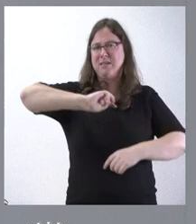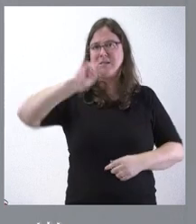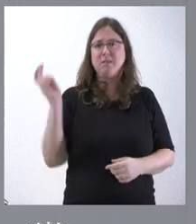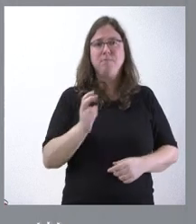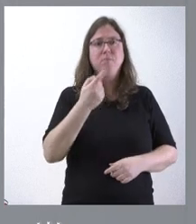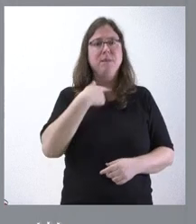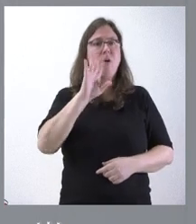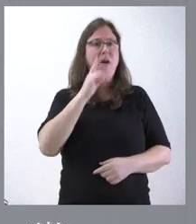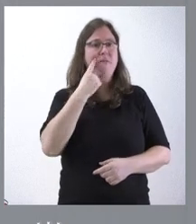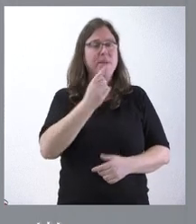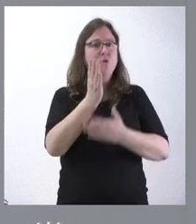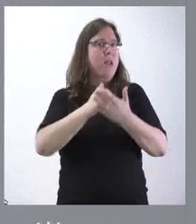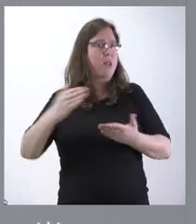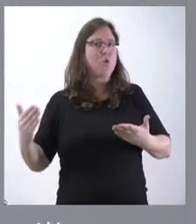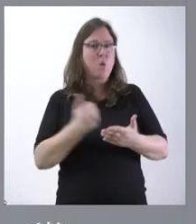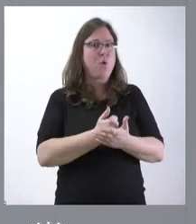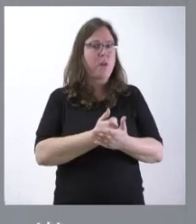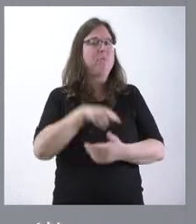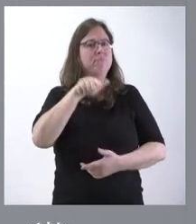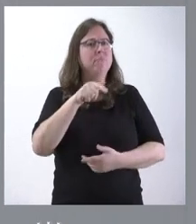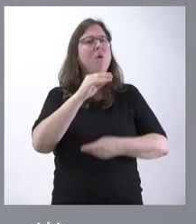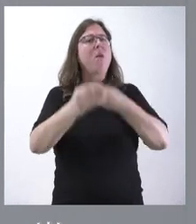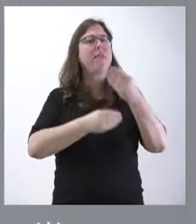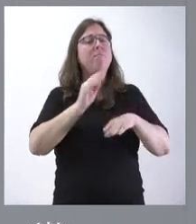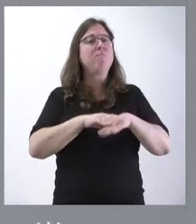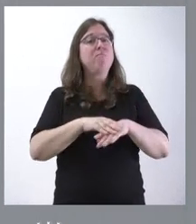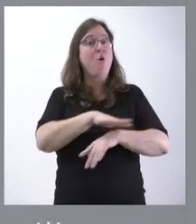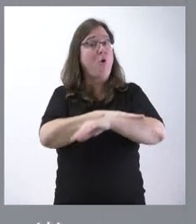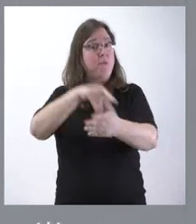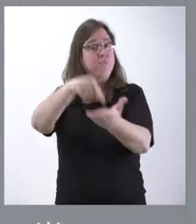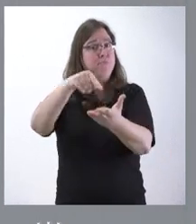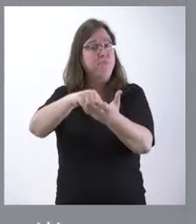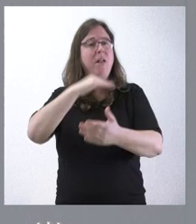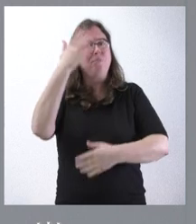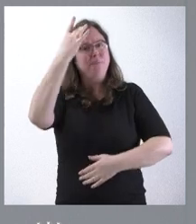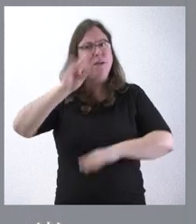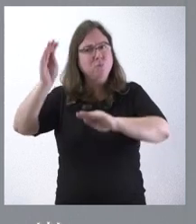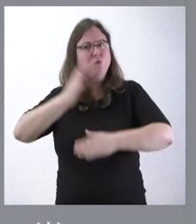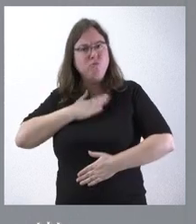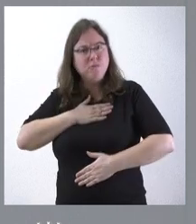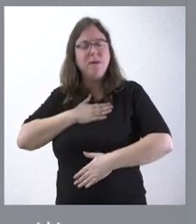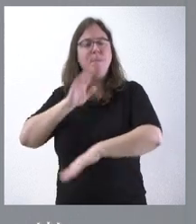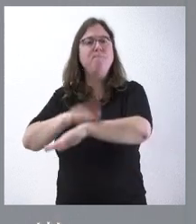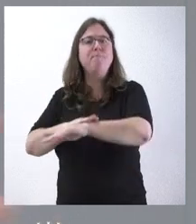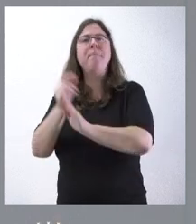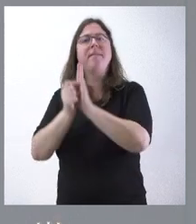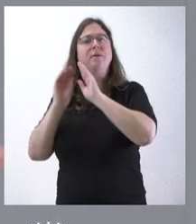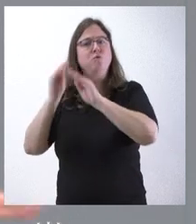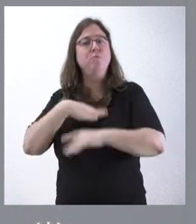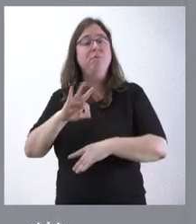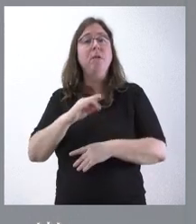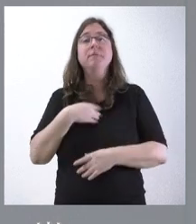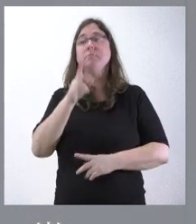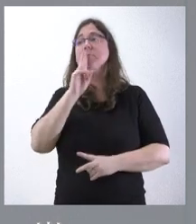ven ustedes en todas las comunidades autónomas y esto lo hacíamos exigiendo al gobierno que tomara algunas iniciativas que le correspondían y veíamos como respuesta el